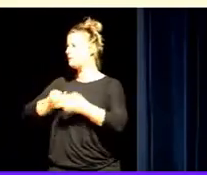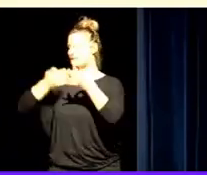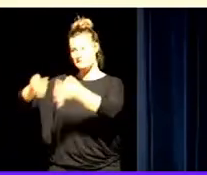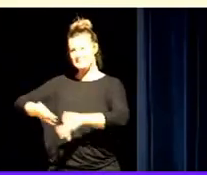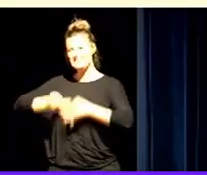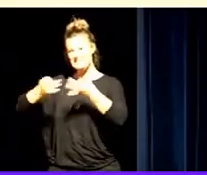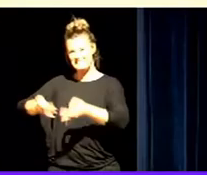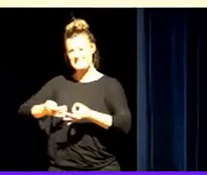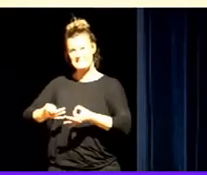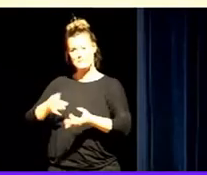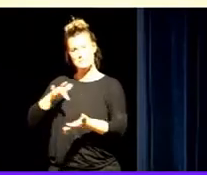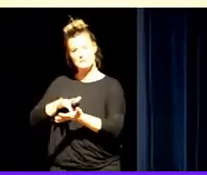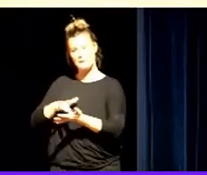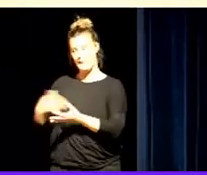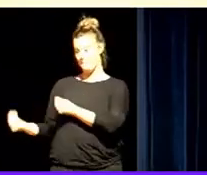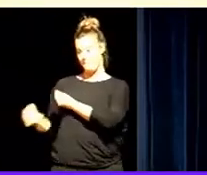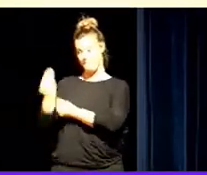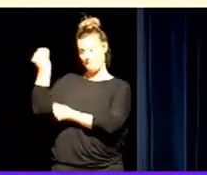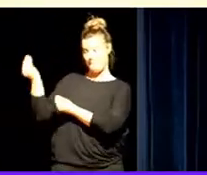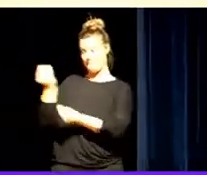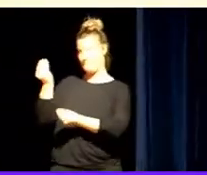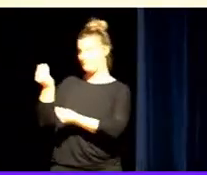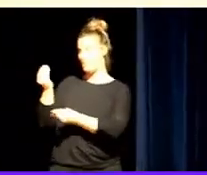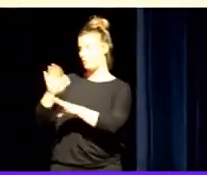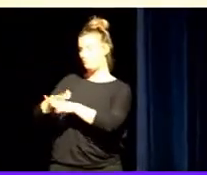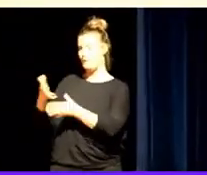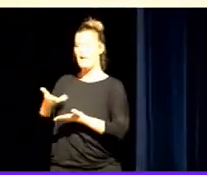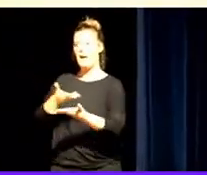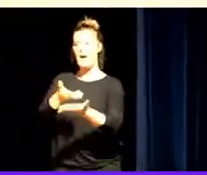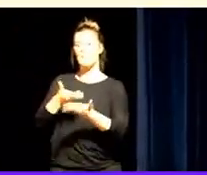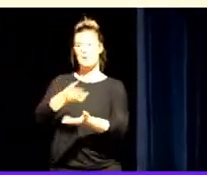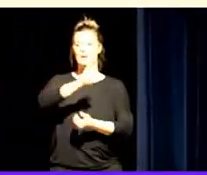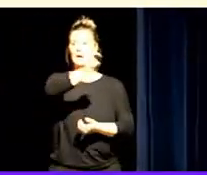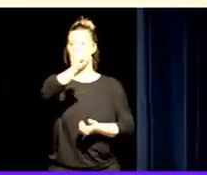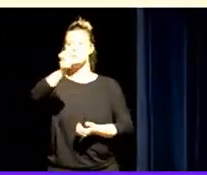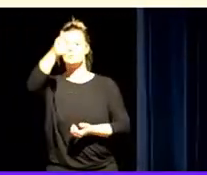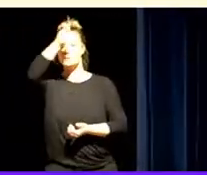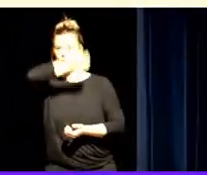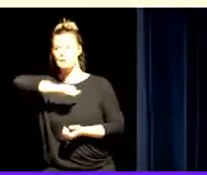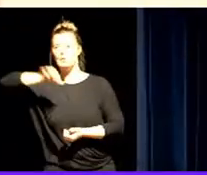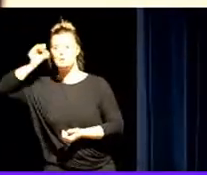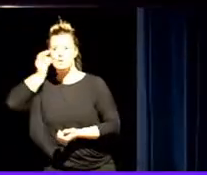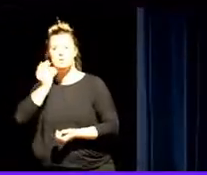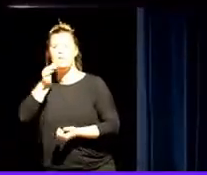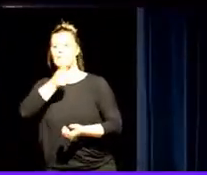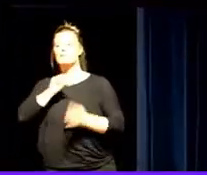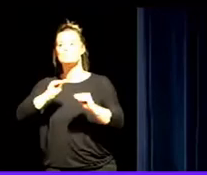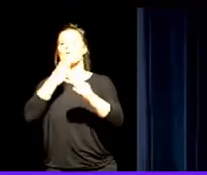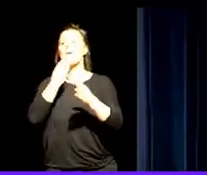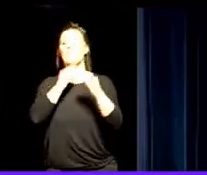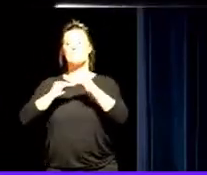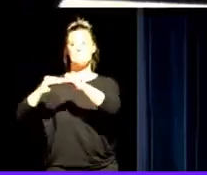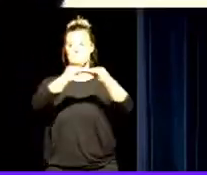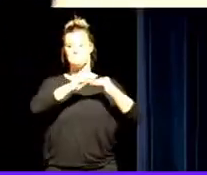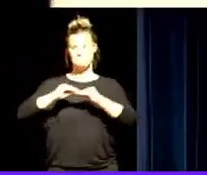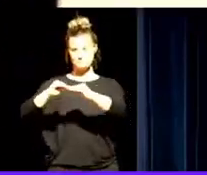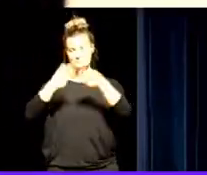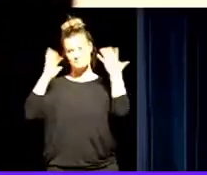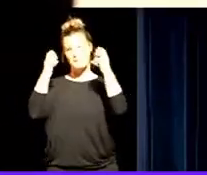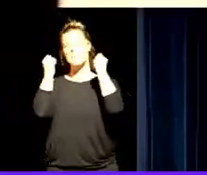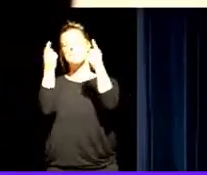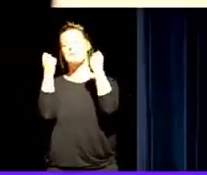que está mejor posicionado para ayudar a otros o a otras de su misma edad.